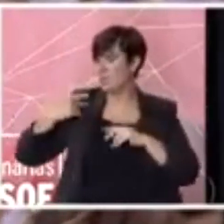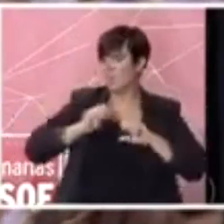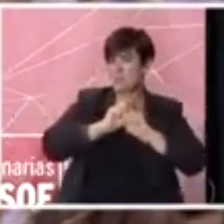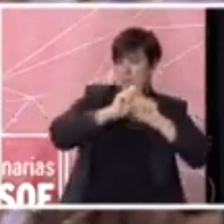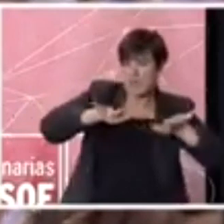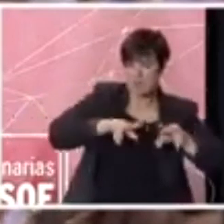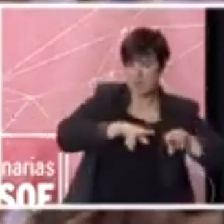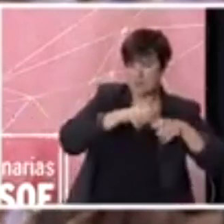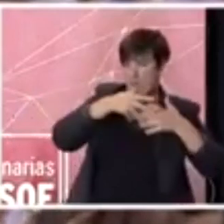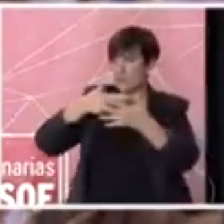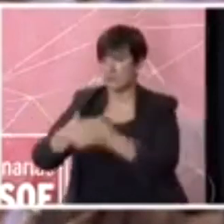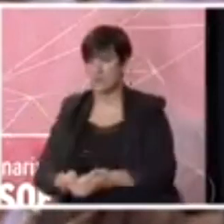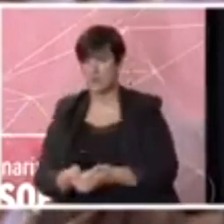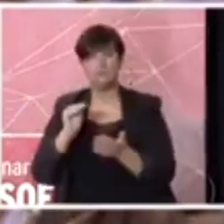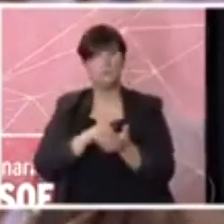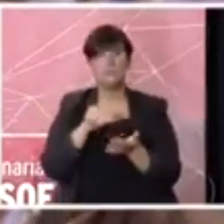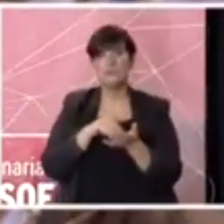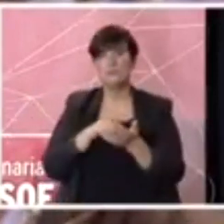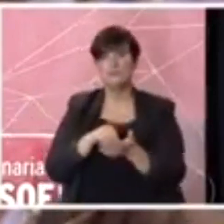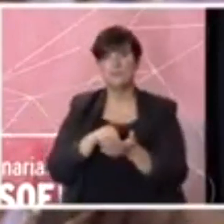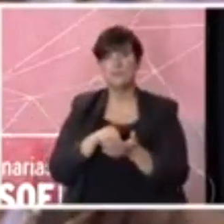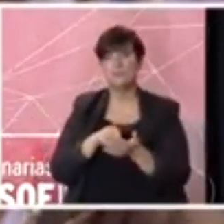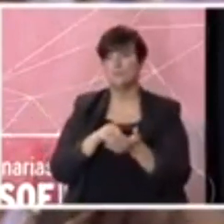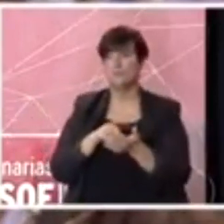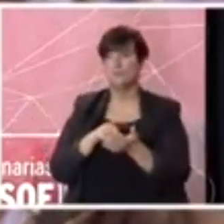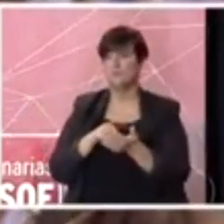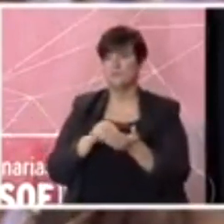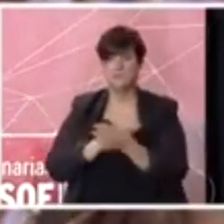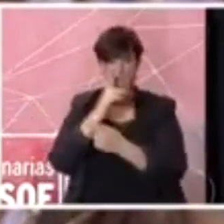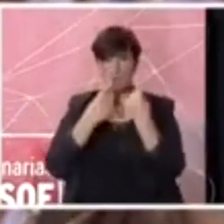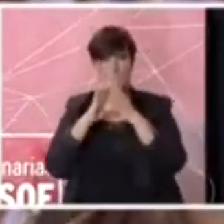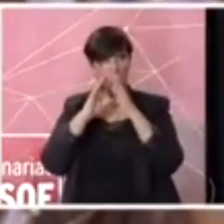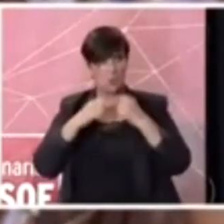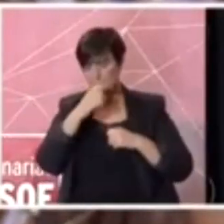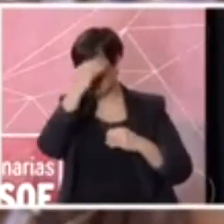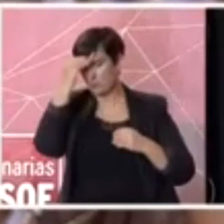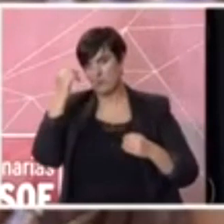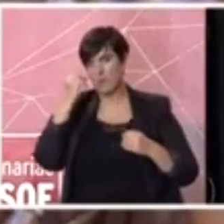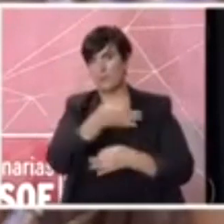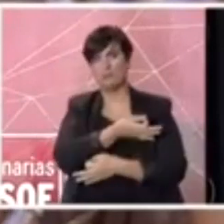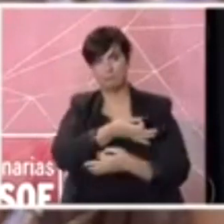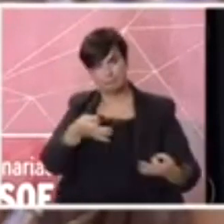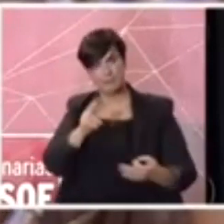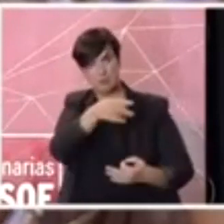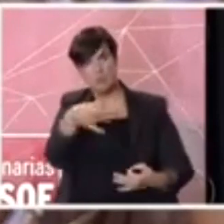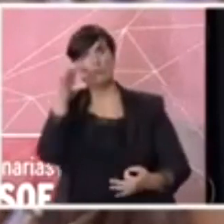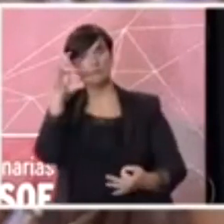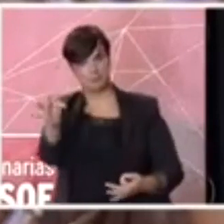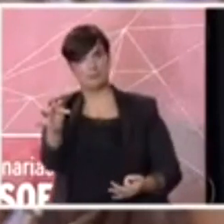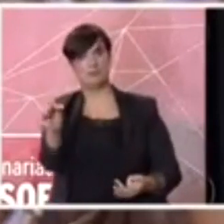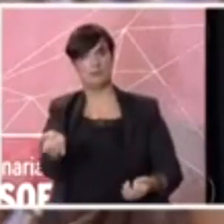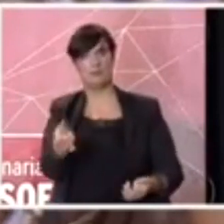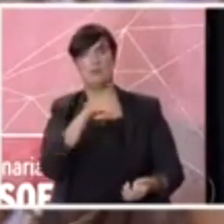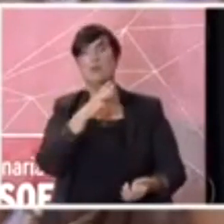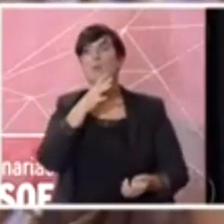la pandemia. En muchas ocasiones habrá hasta incluso ciudadanos que digan, bueno, pero han sido eficaces, sobre